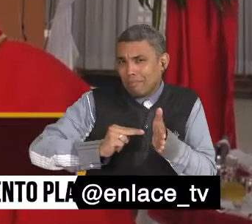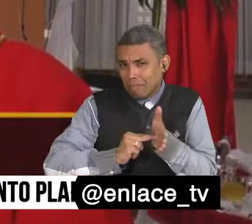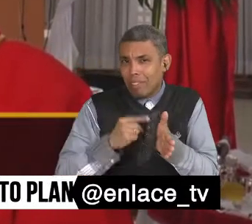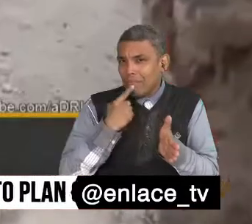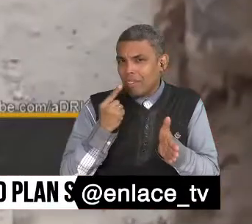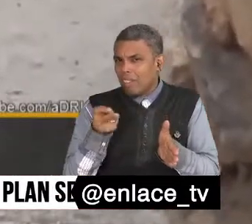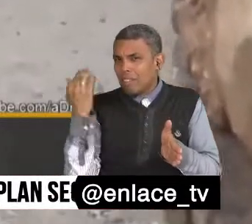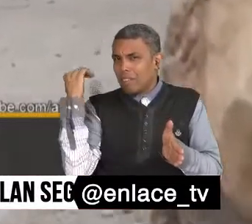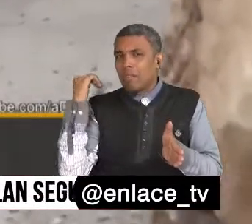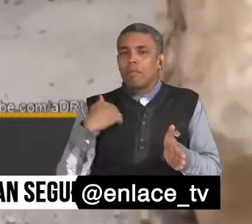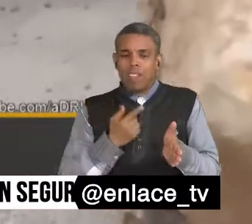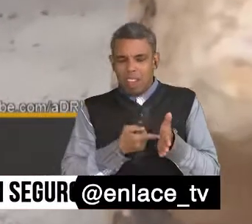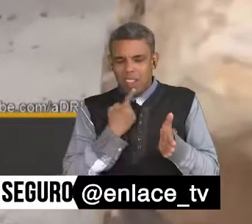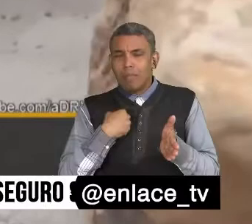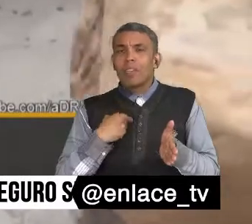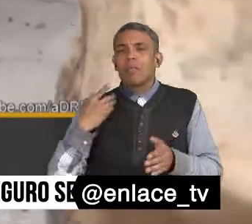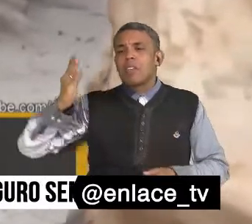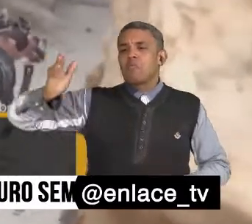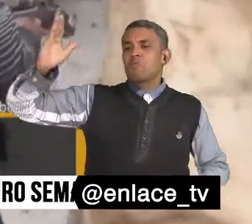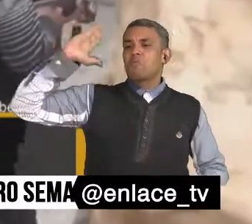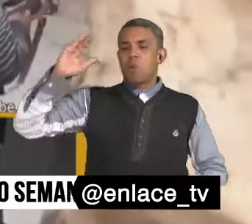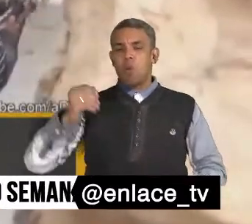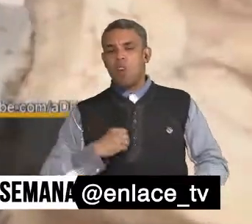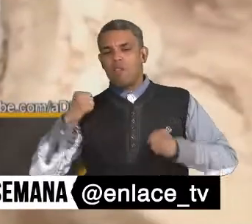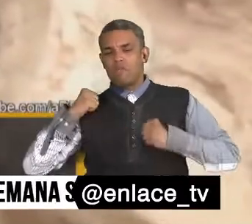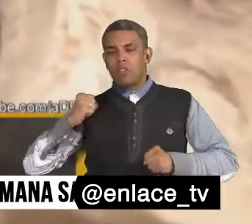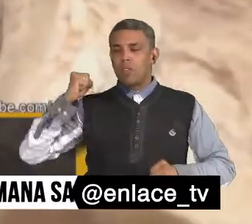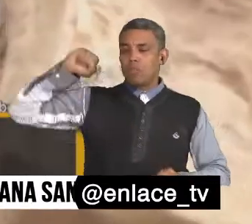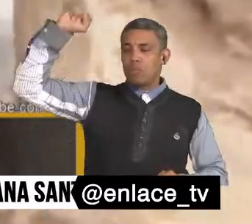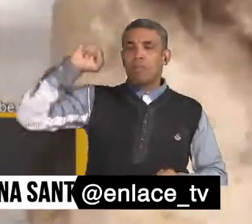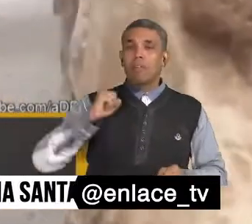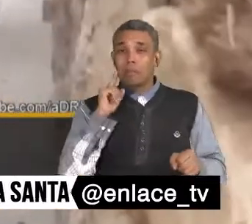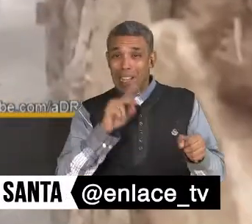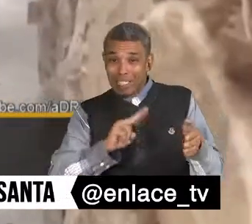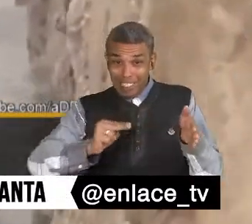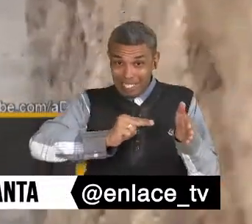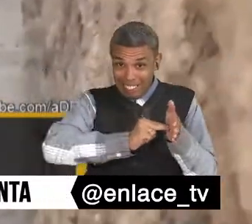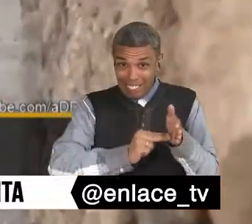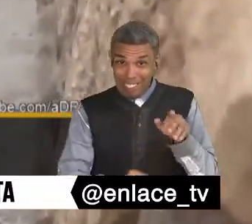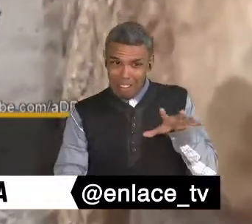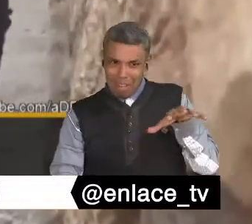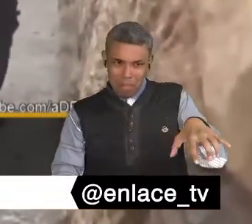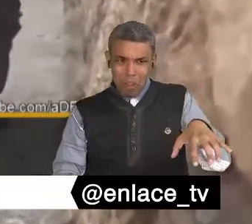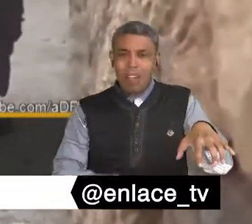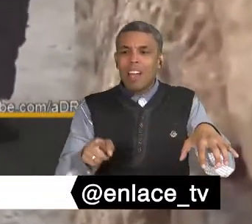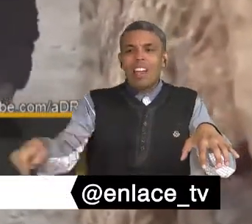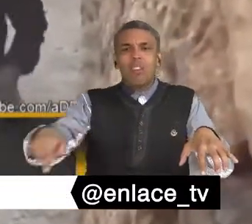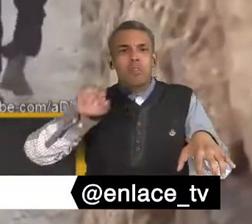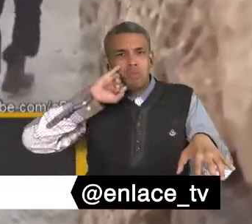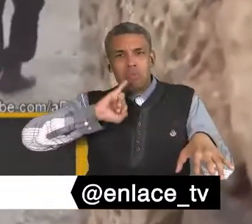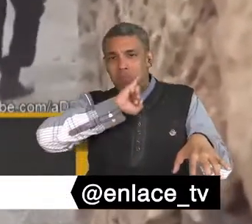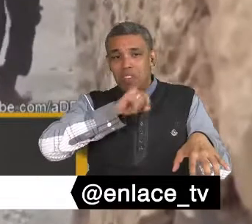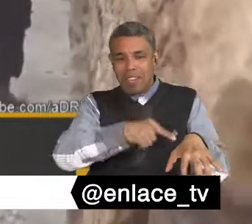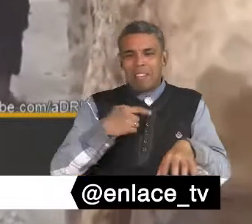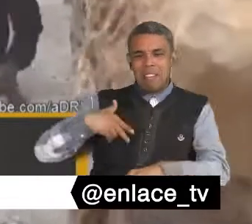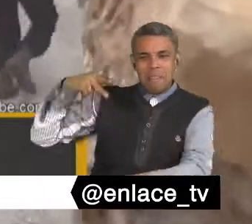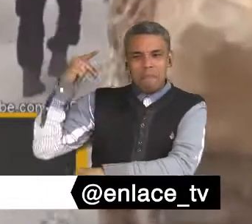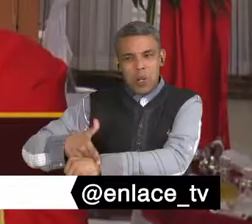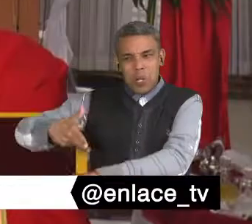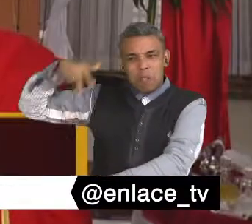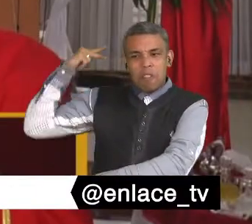triunfará. Y entonces, como Siria eran adversos a los judíos, los imperios serán destruidos, pero en el sentido más